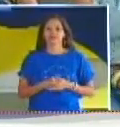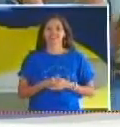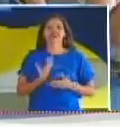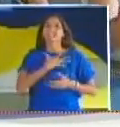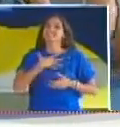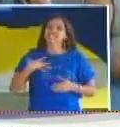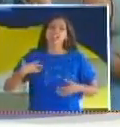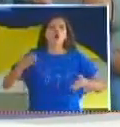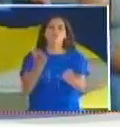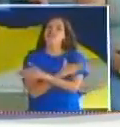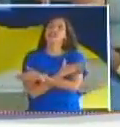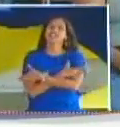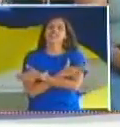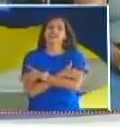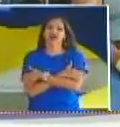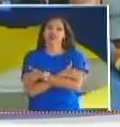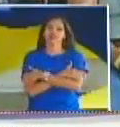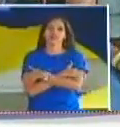Quiero felicitarlos